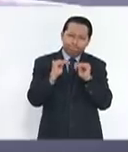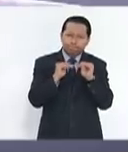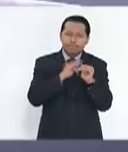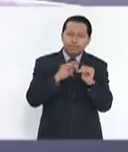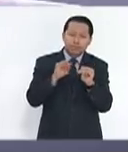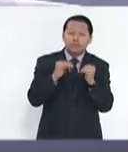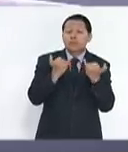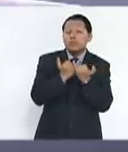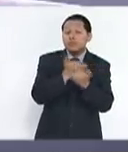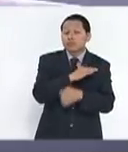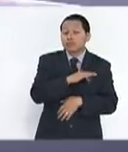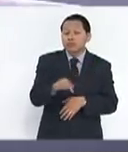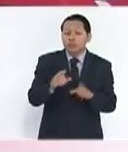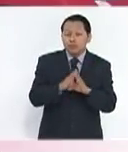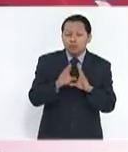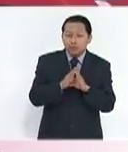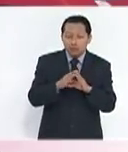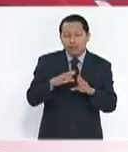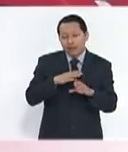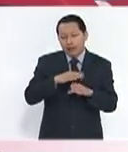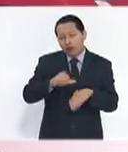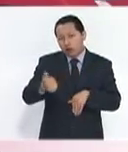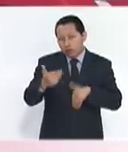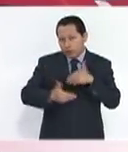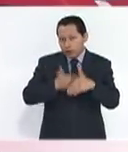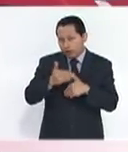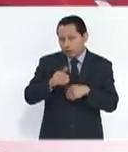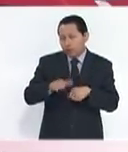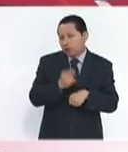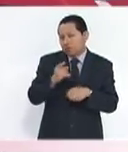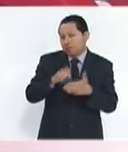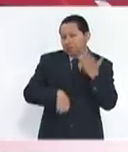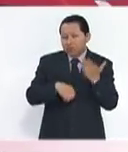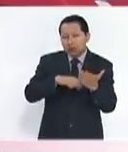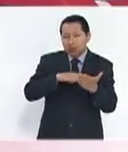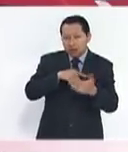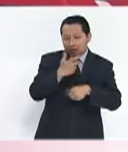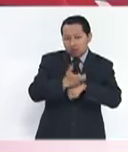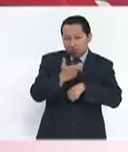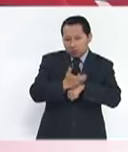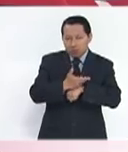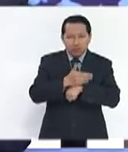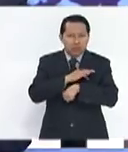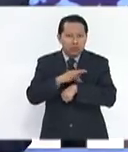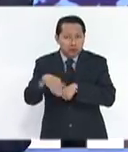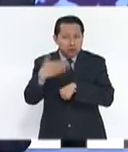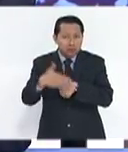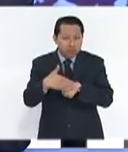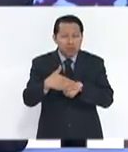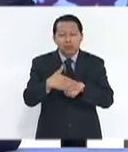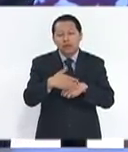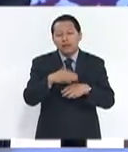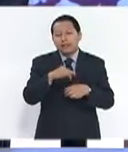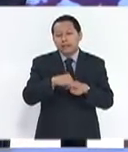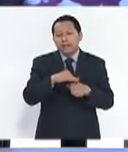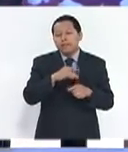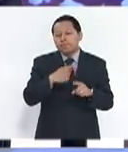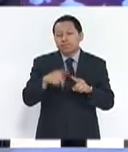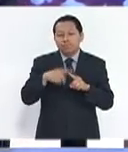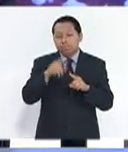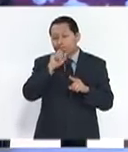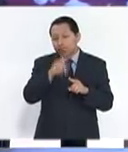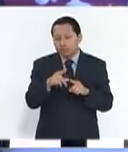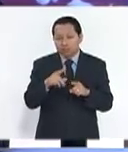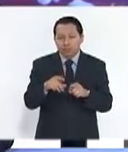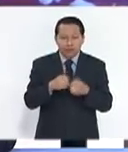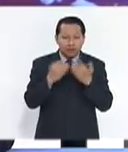permitirá tener condiciones para que se lleven a cabo otros procesos, sobre todo, por ejemplo, en Estados Unidos, que tendrá elecciones próximamente, y también eso